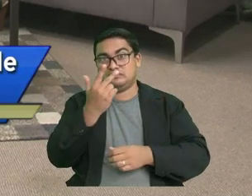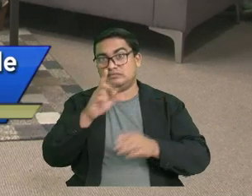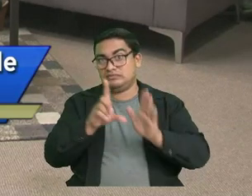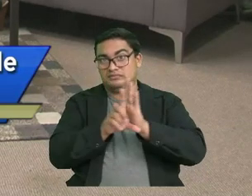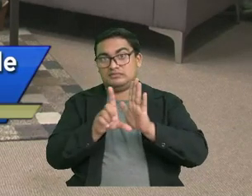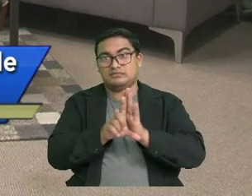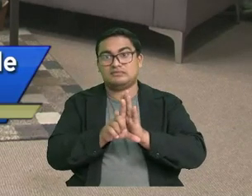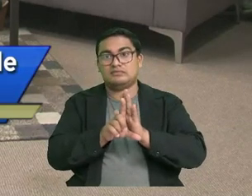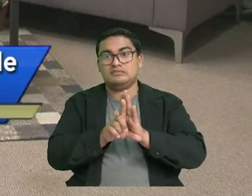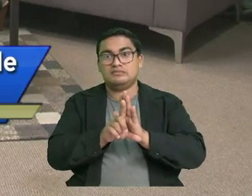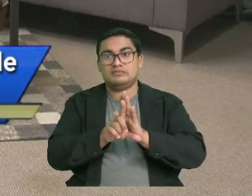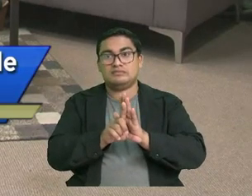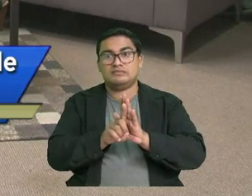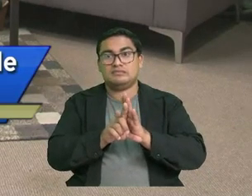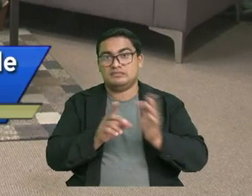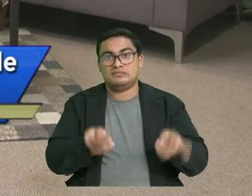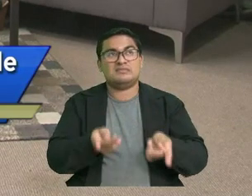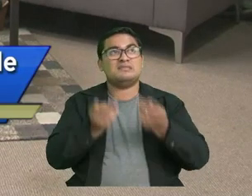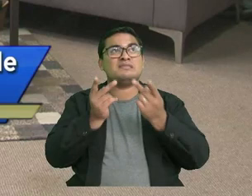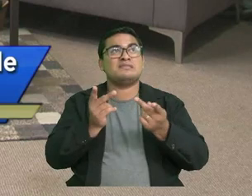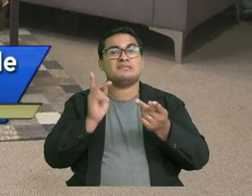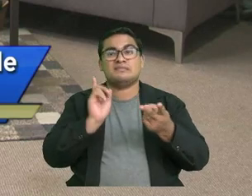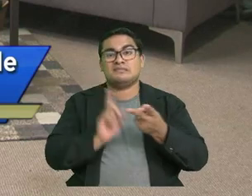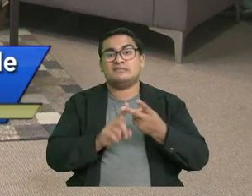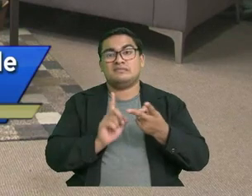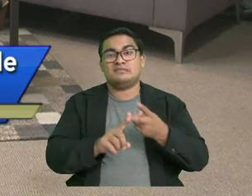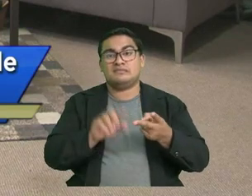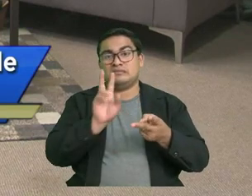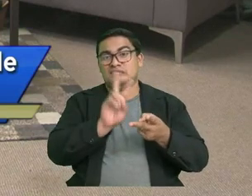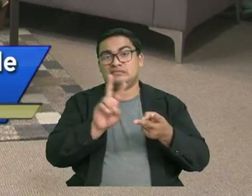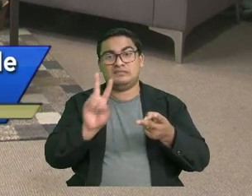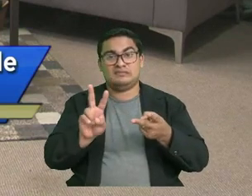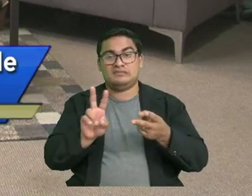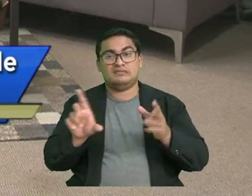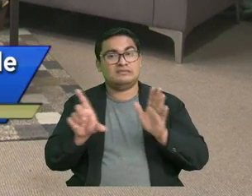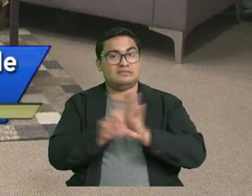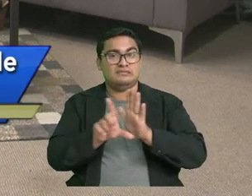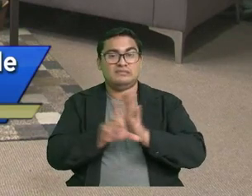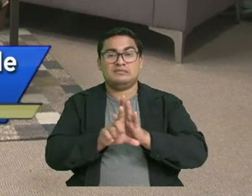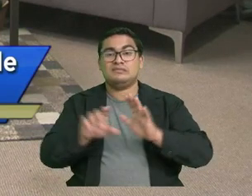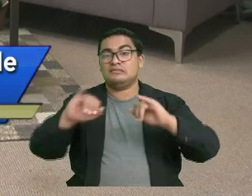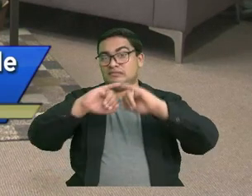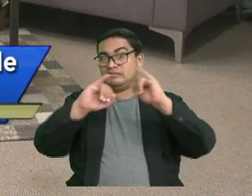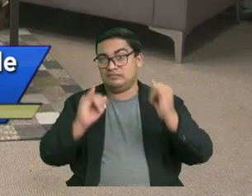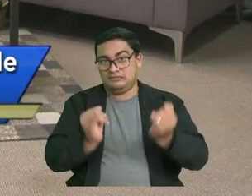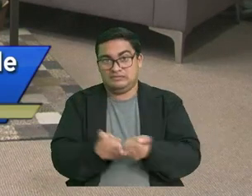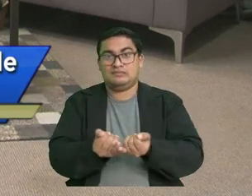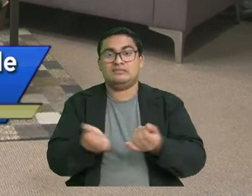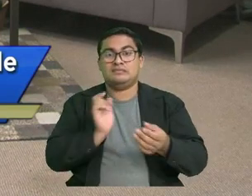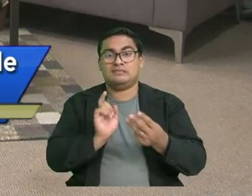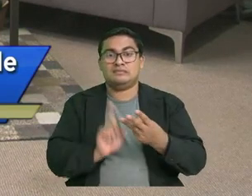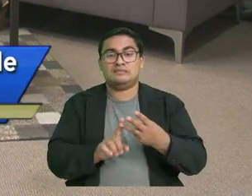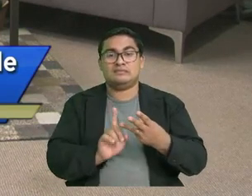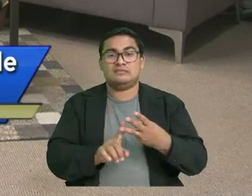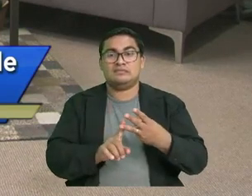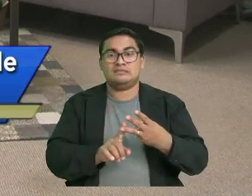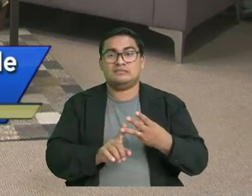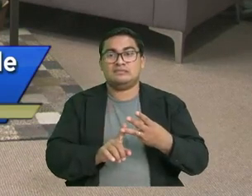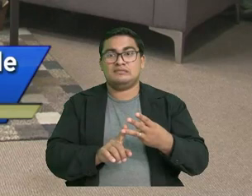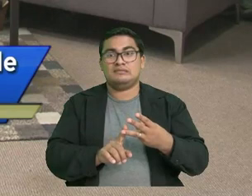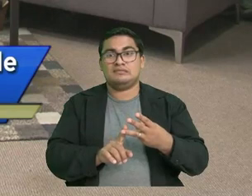leyes que quedan vigentes, 22 instrumentos internacionales, ahí se nos